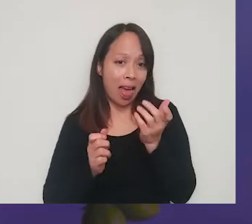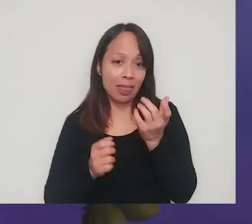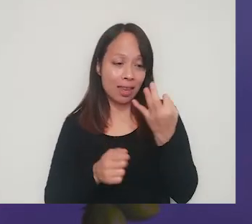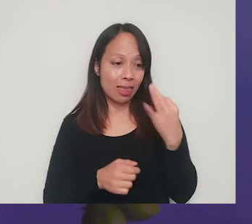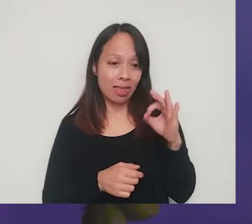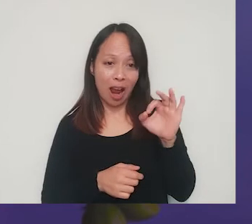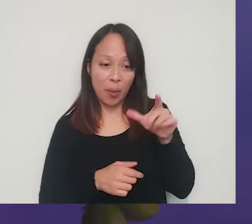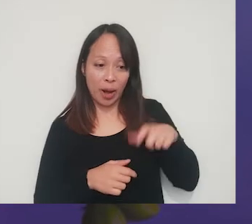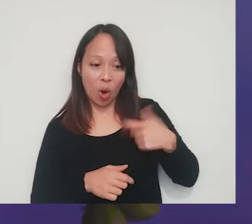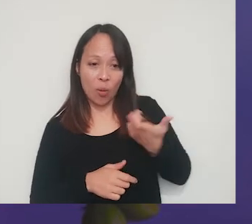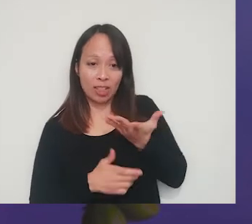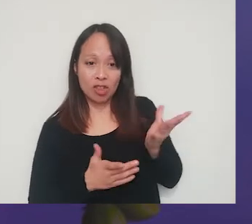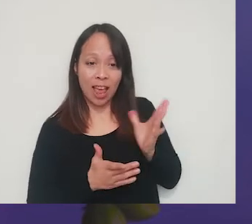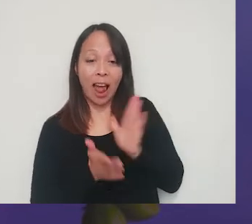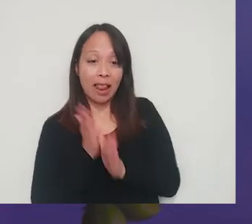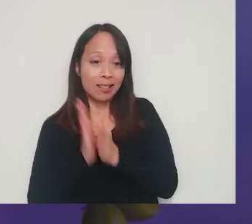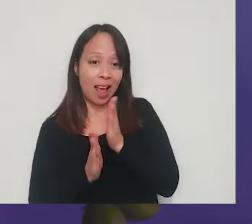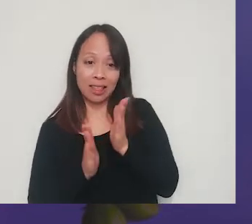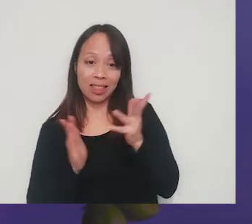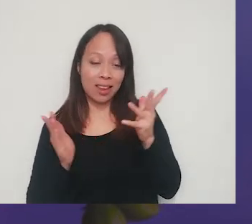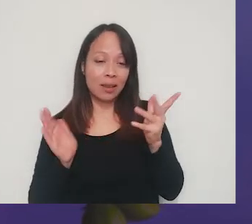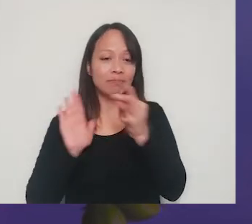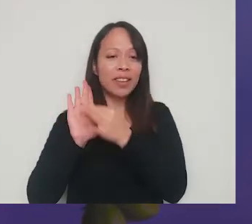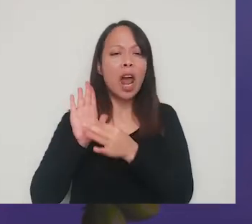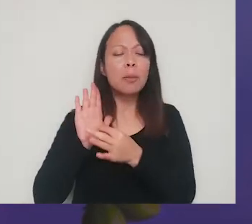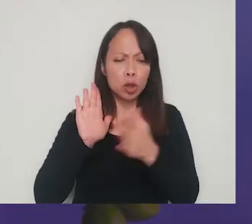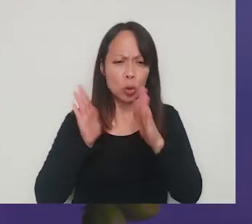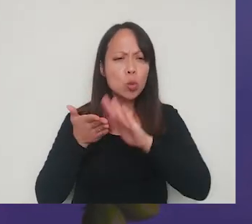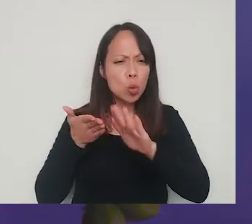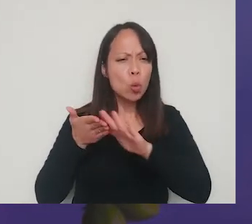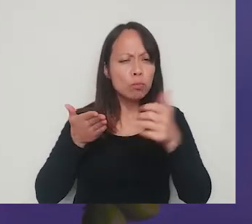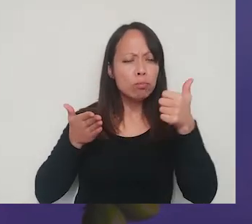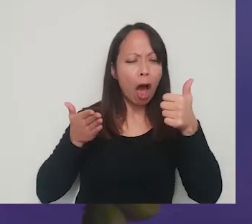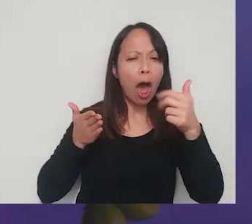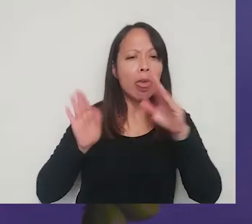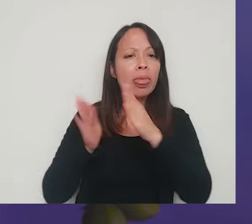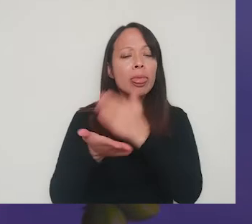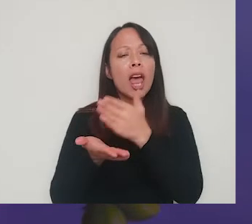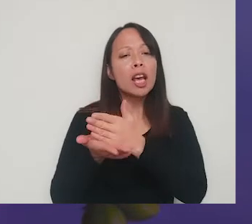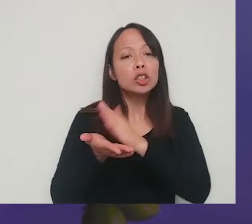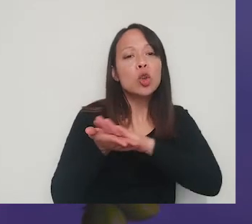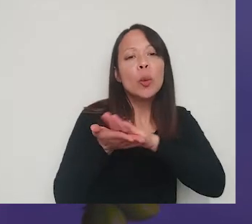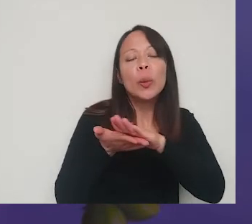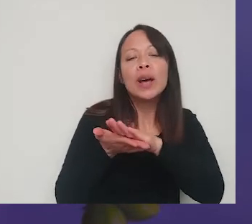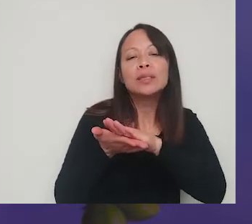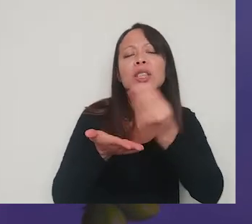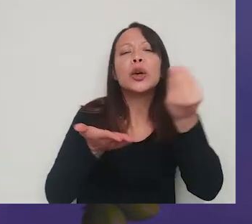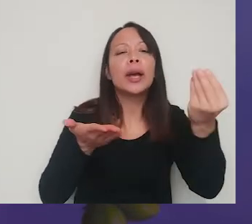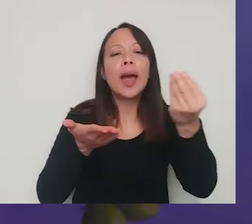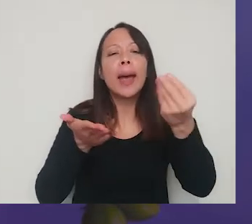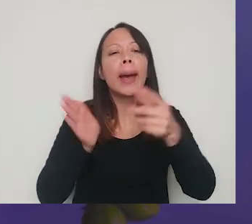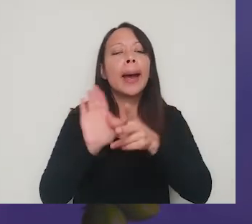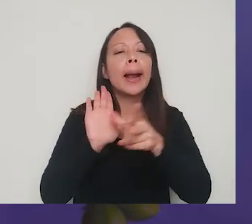cobertura. ¿Por qué? Básicamente los argumentos son muy buenos y muy acordes a derecho. Básicamente lo